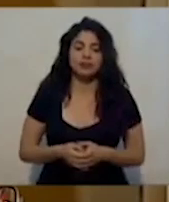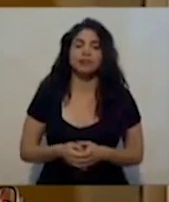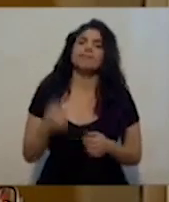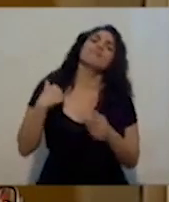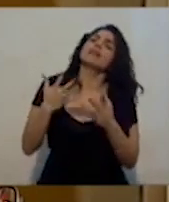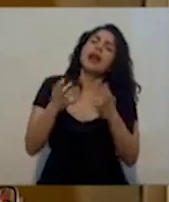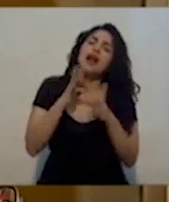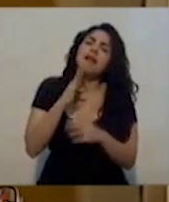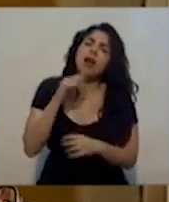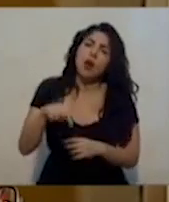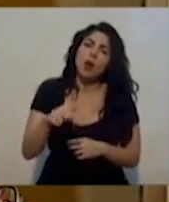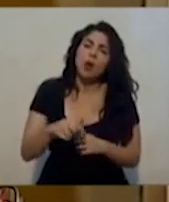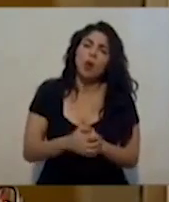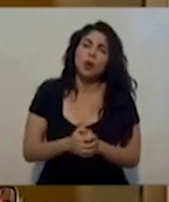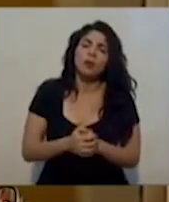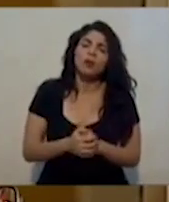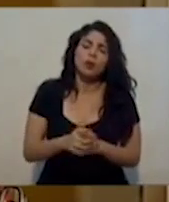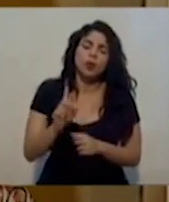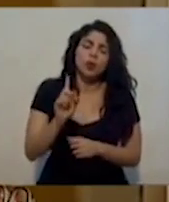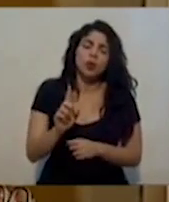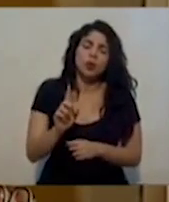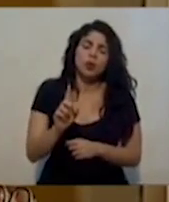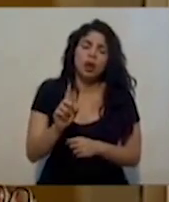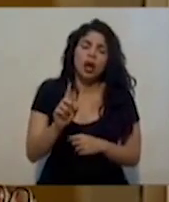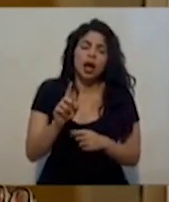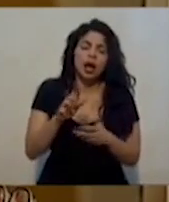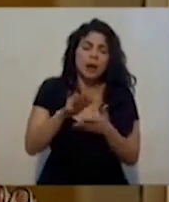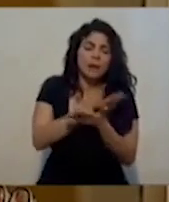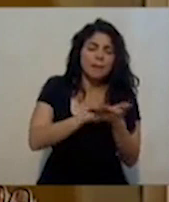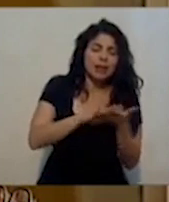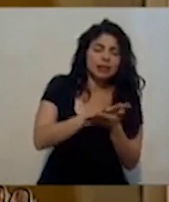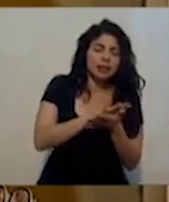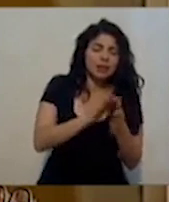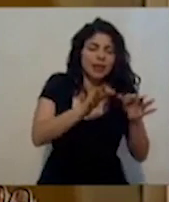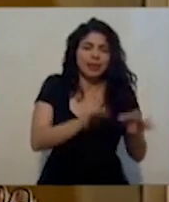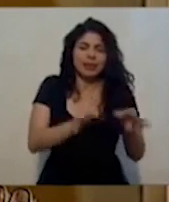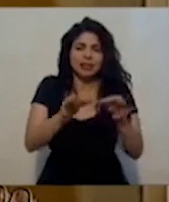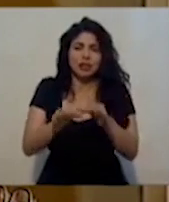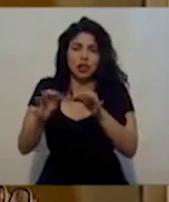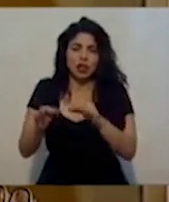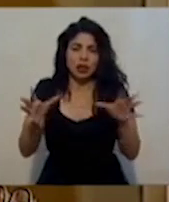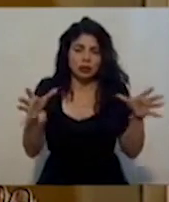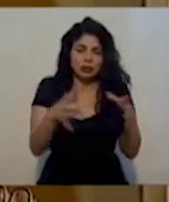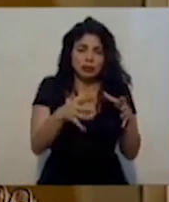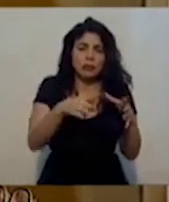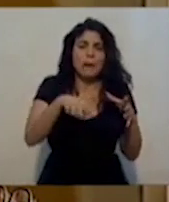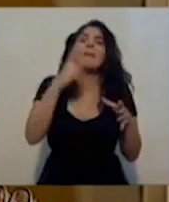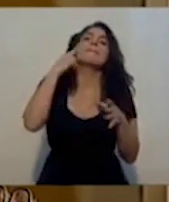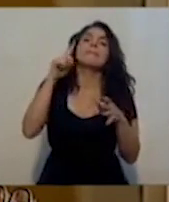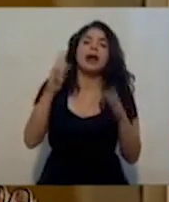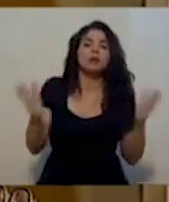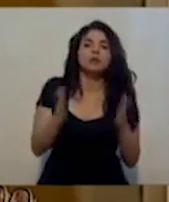quisiera referirme el día de hoy a una combinación de decisiones para una mayor